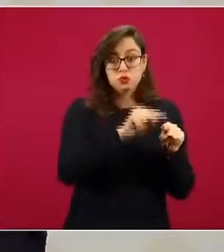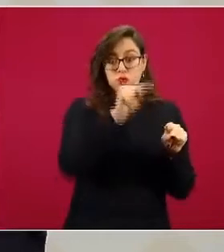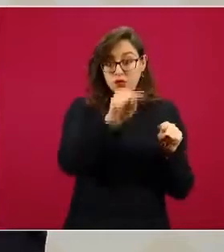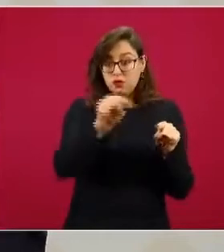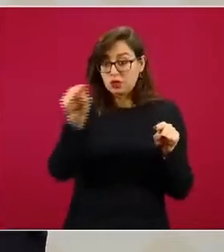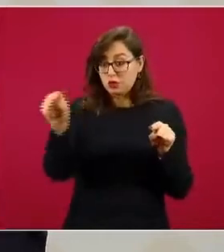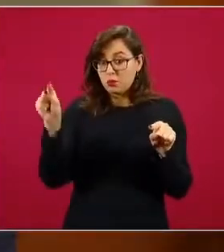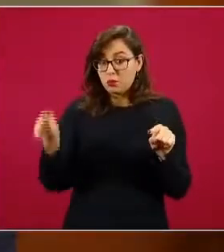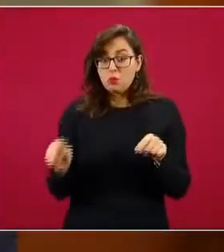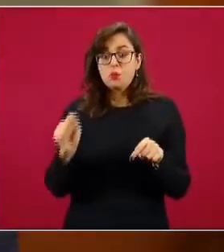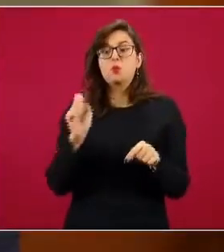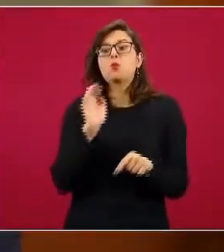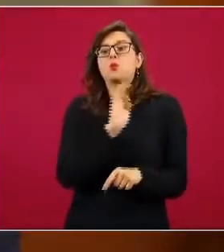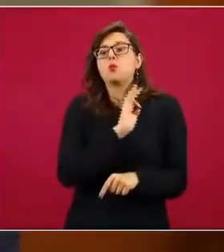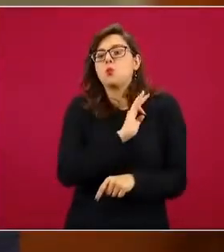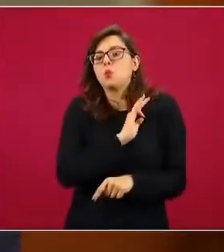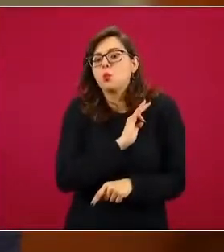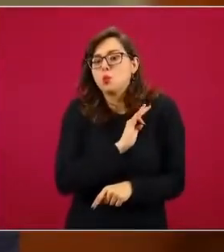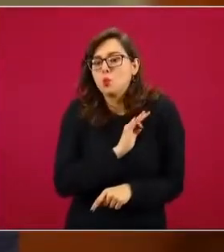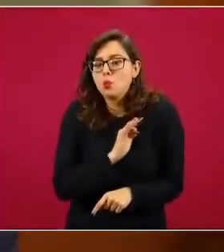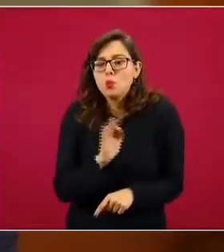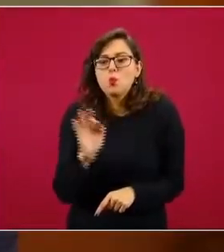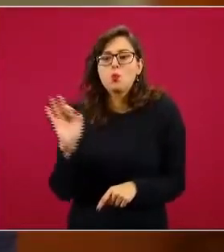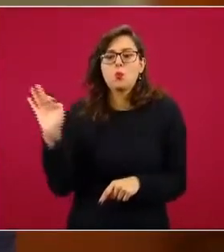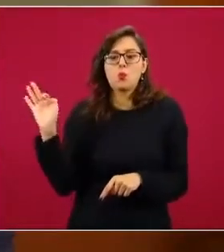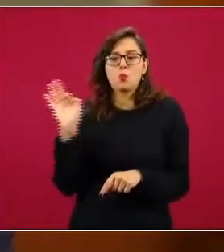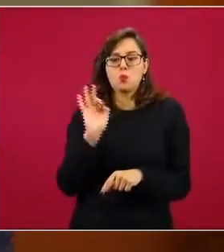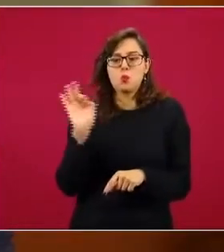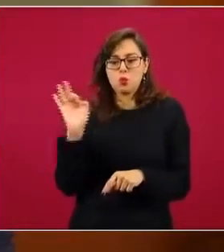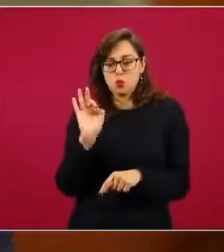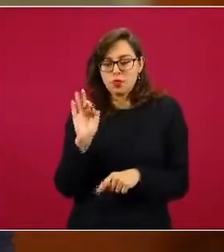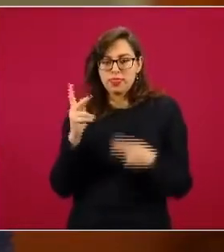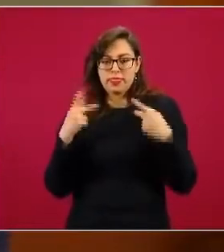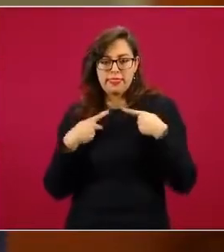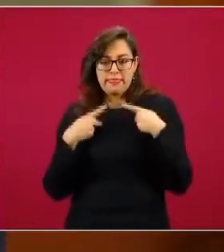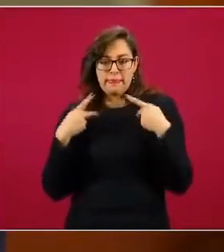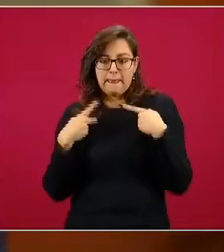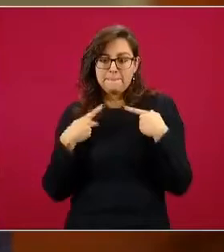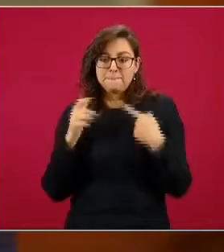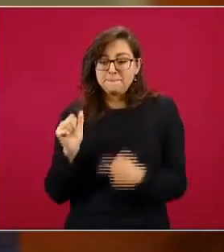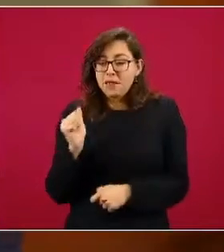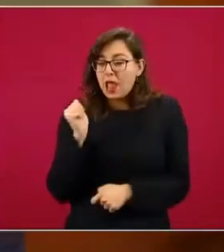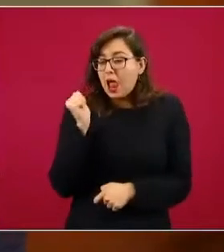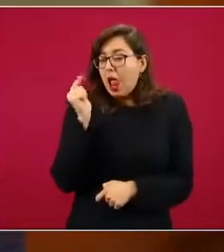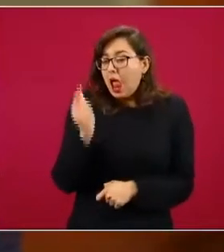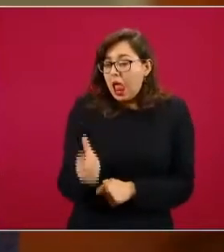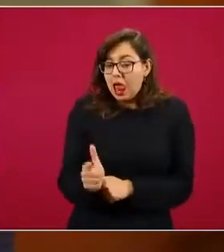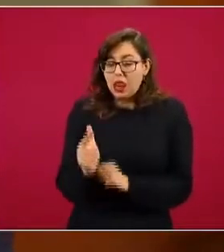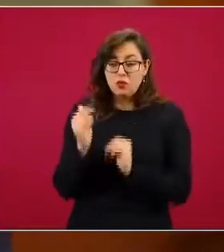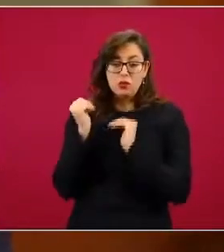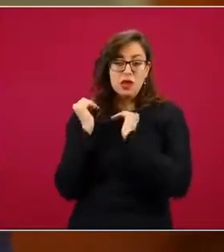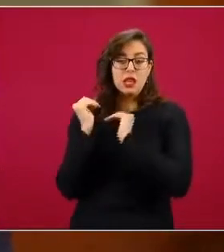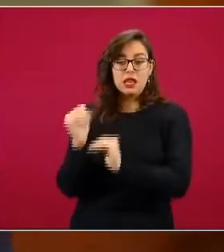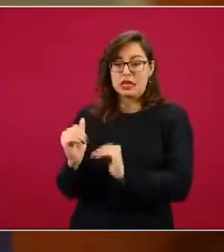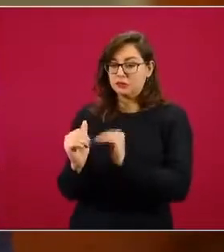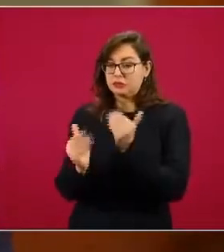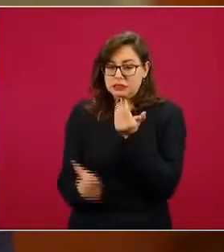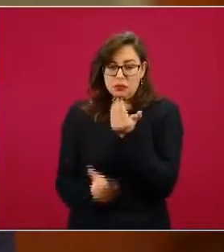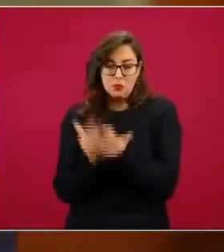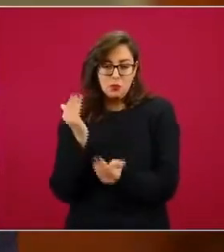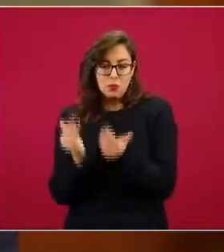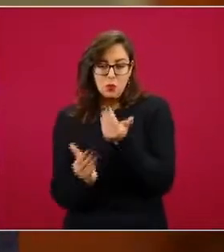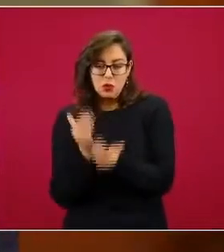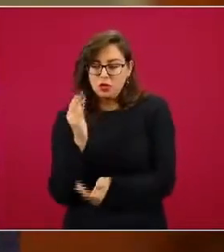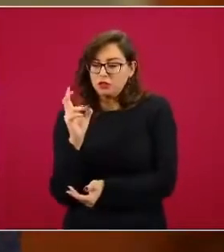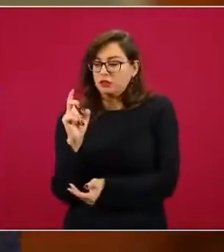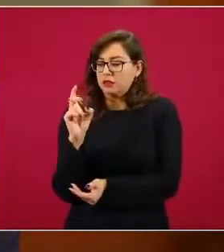estados, en que se pudiera jugar con un aforo reducido de menos